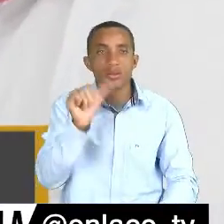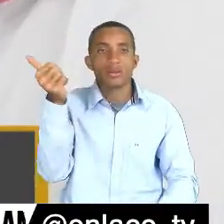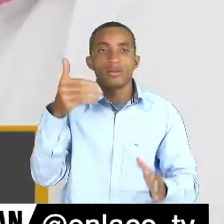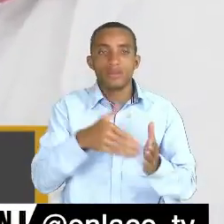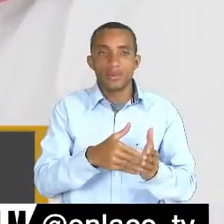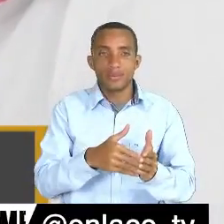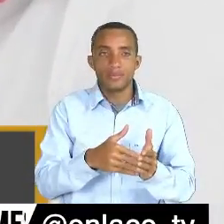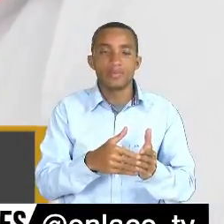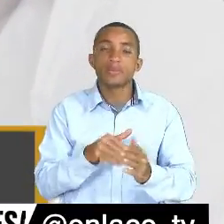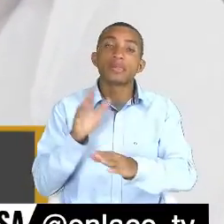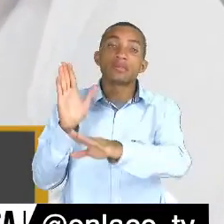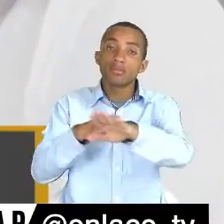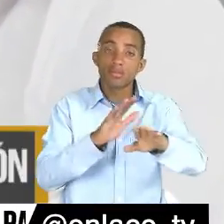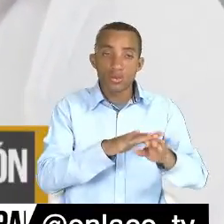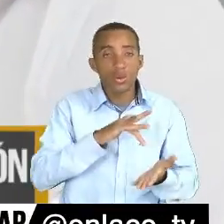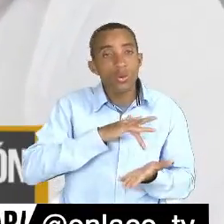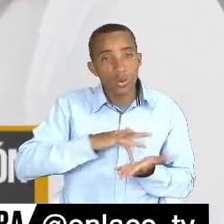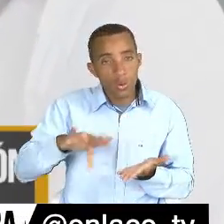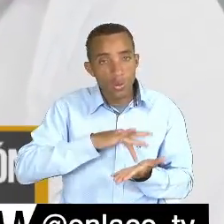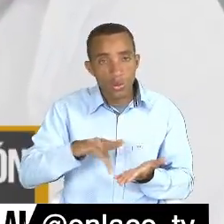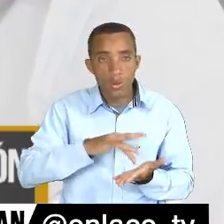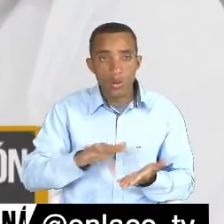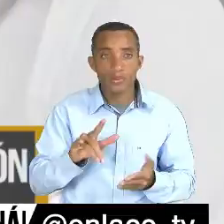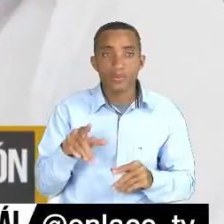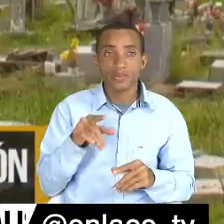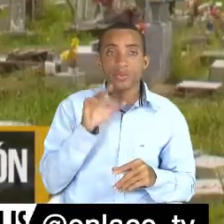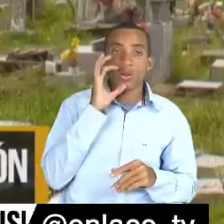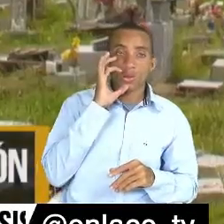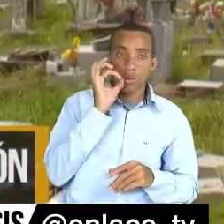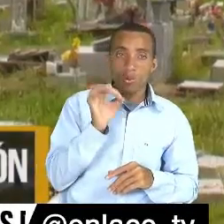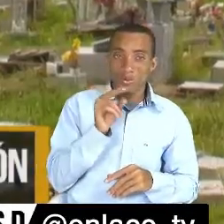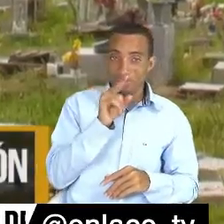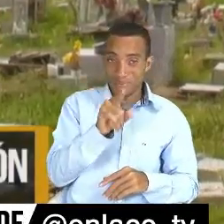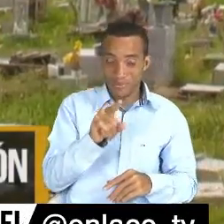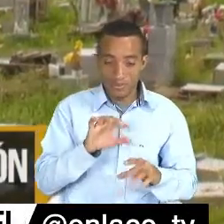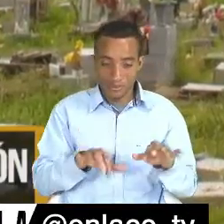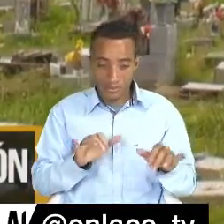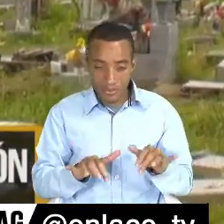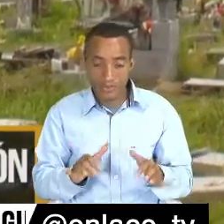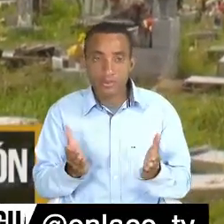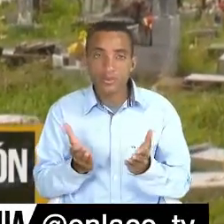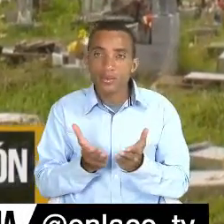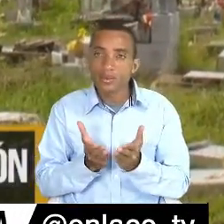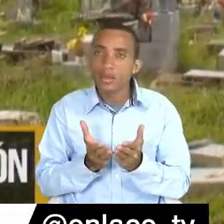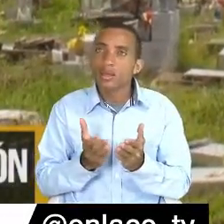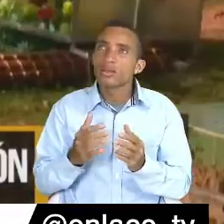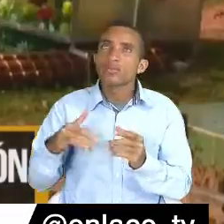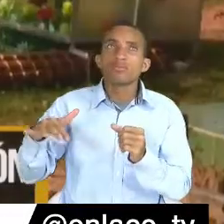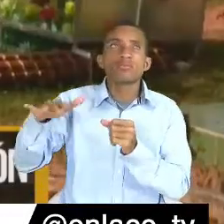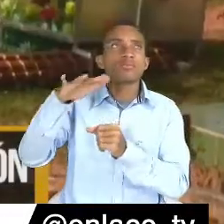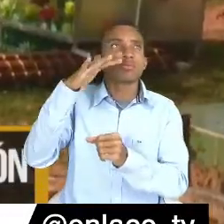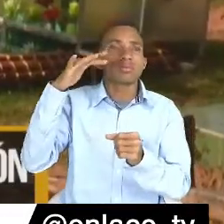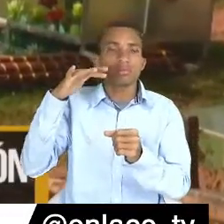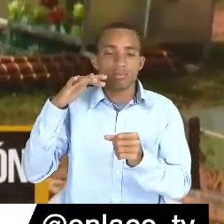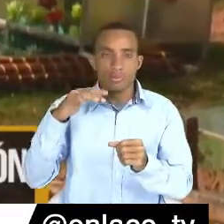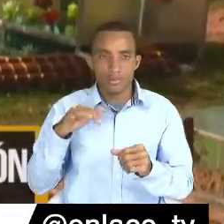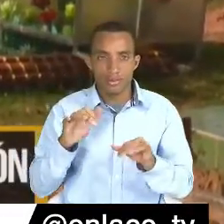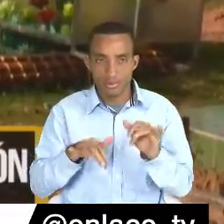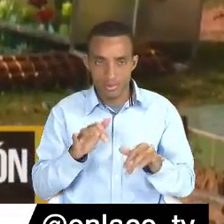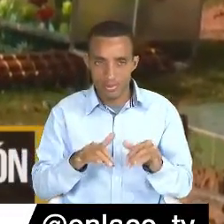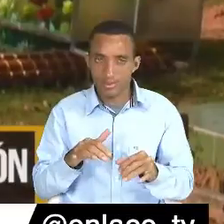urgente a la comunidad hizo el secretario de Medio Ambiente Alejandro Borges para que lo más pronto realicen el proceso de exhumación de los restos de sus